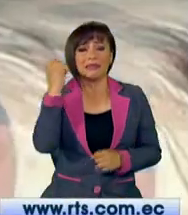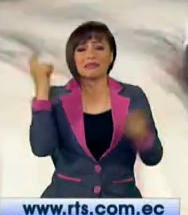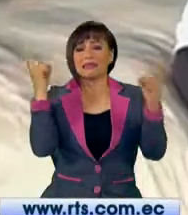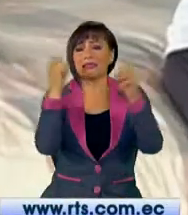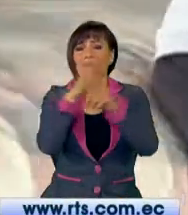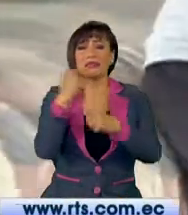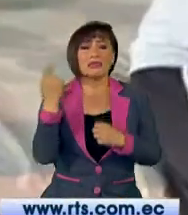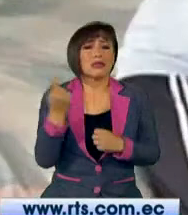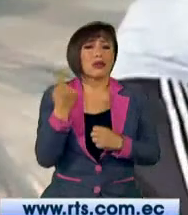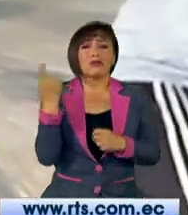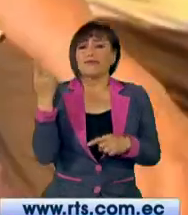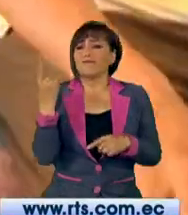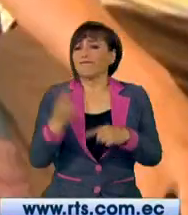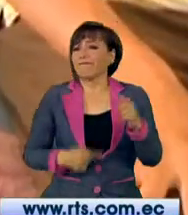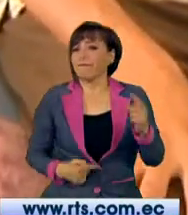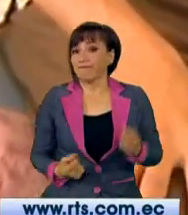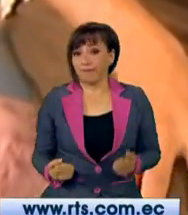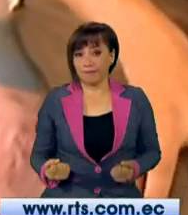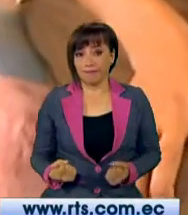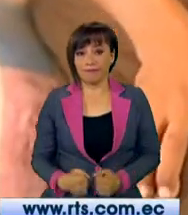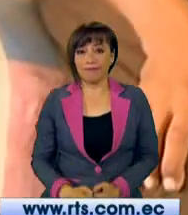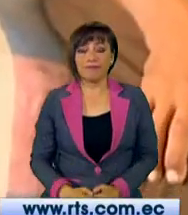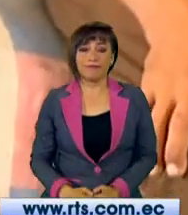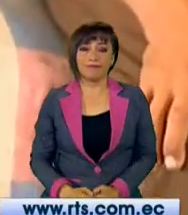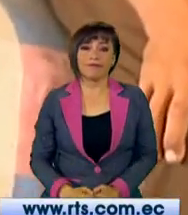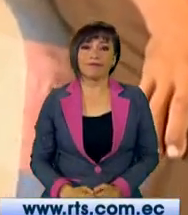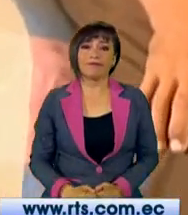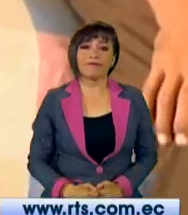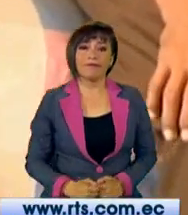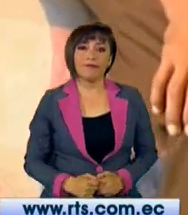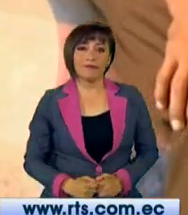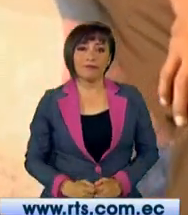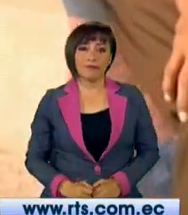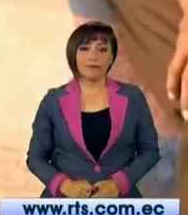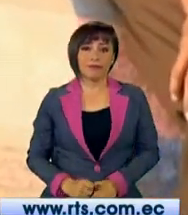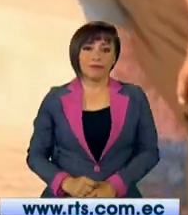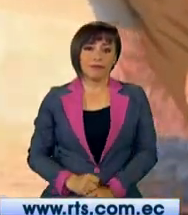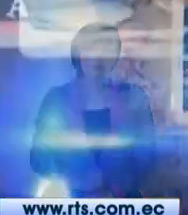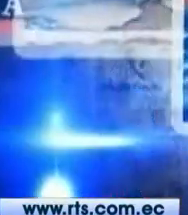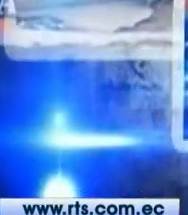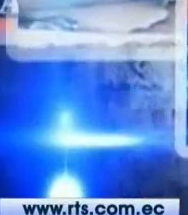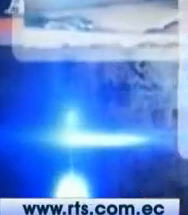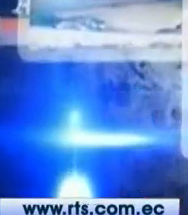solo no puede, informó Lorena Baque.